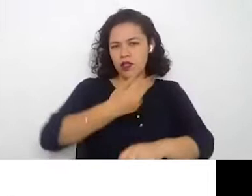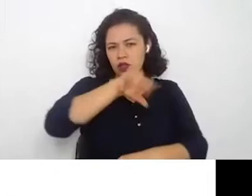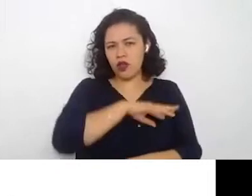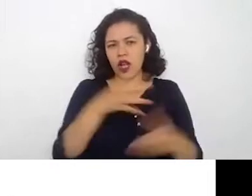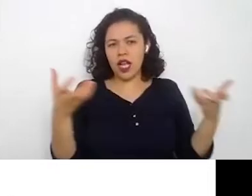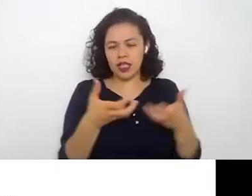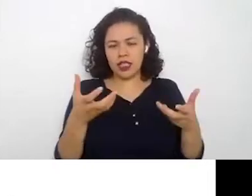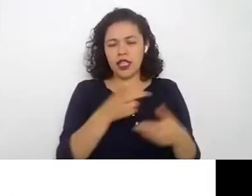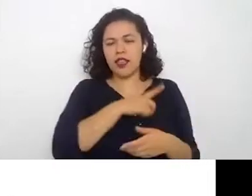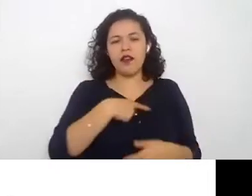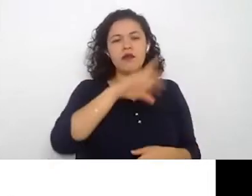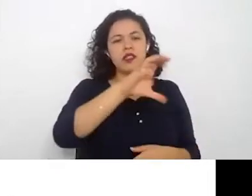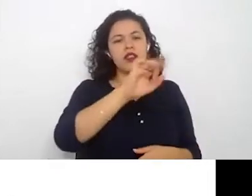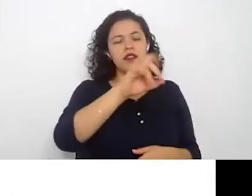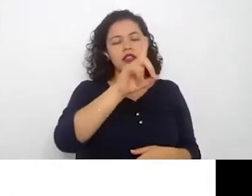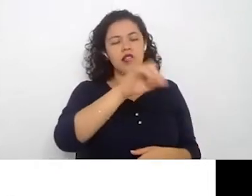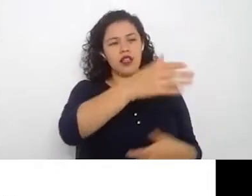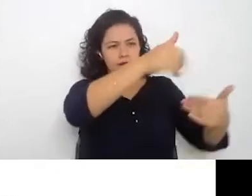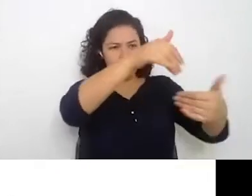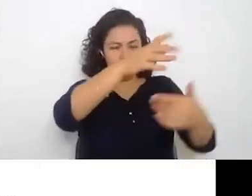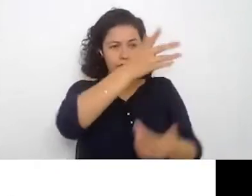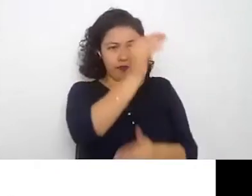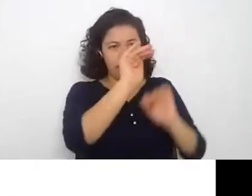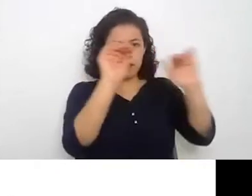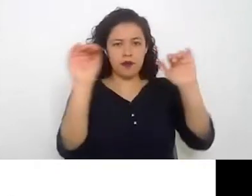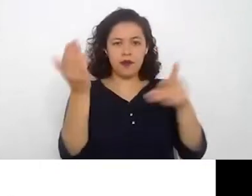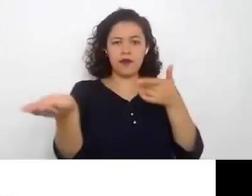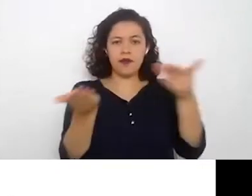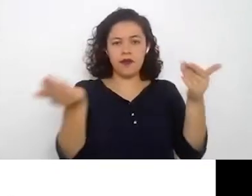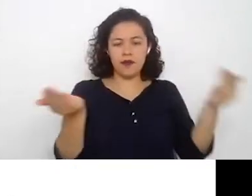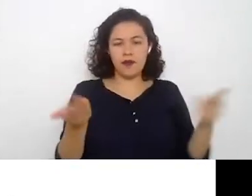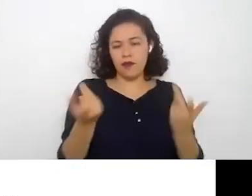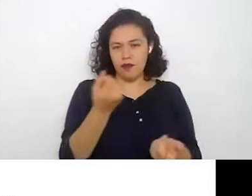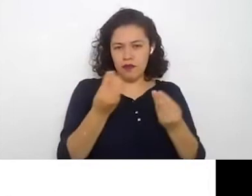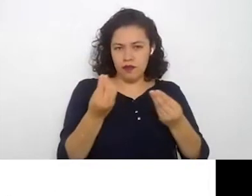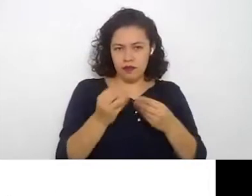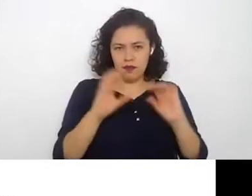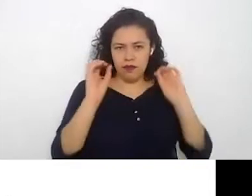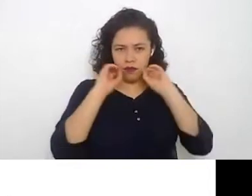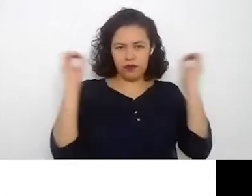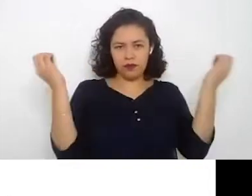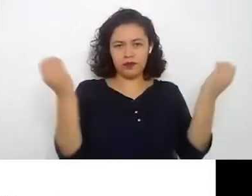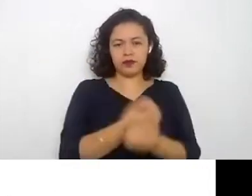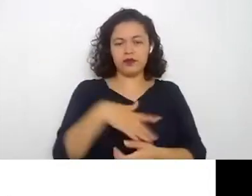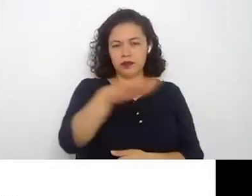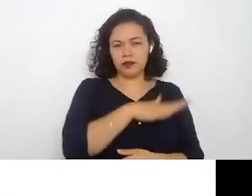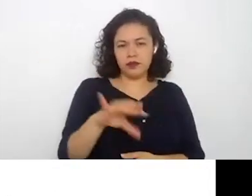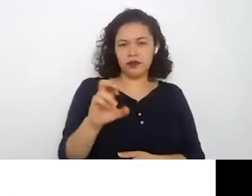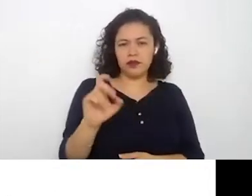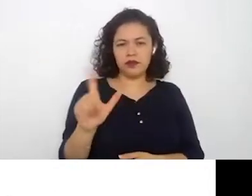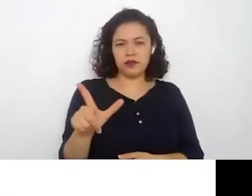aún pues actualmente hay muchísimas organizaciones de la sociedad civil incidiendo en